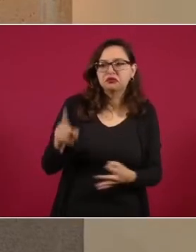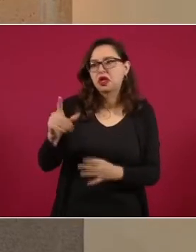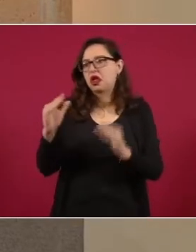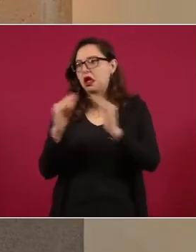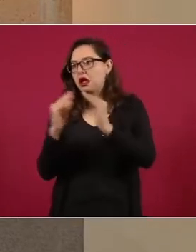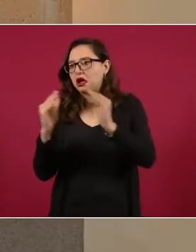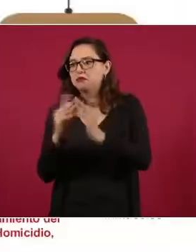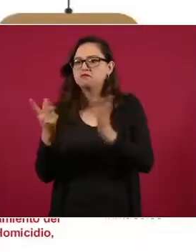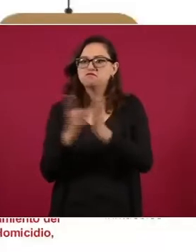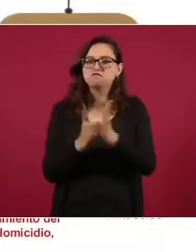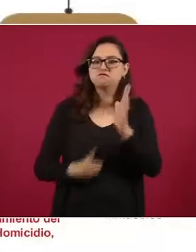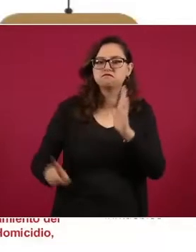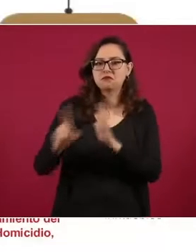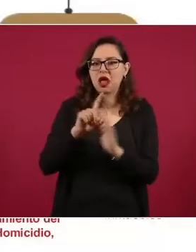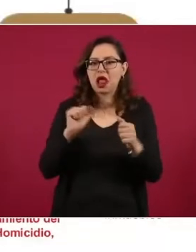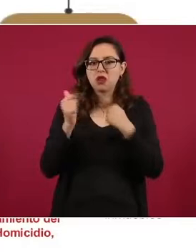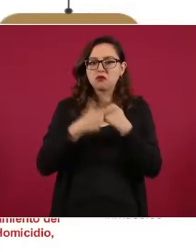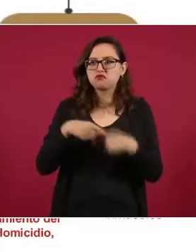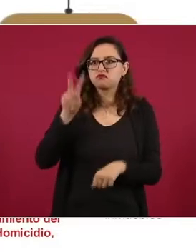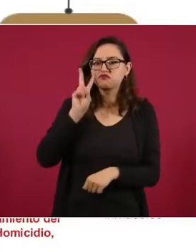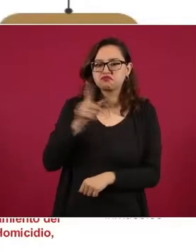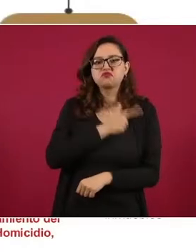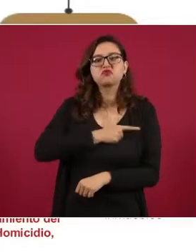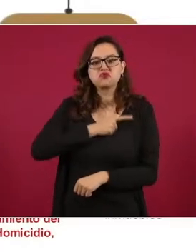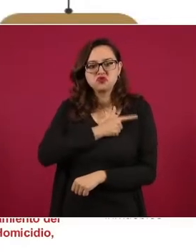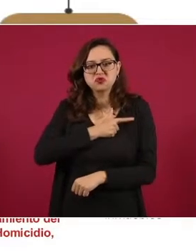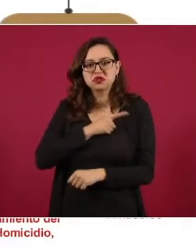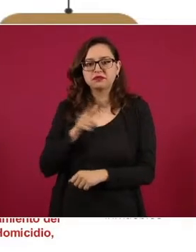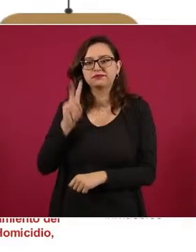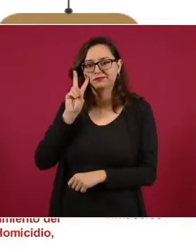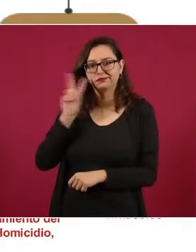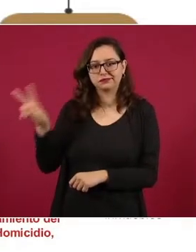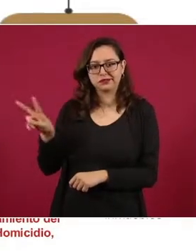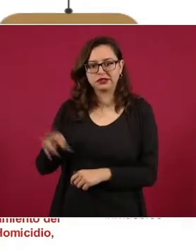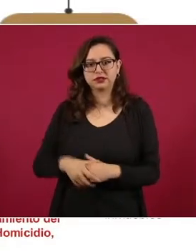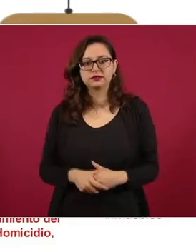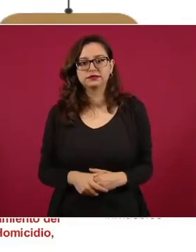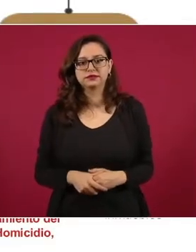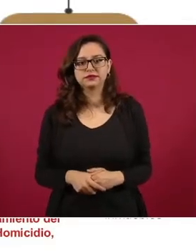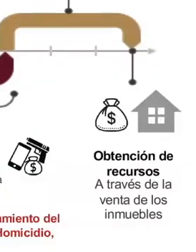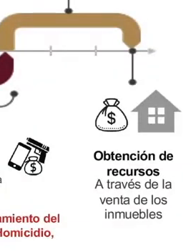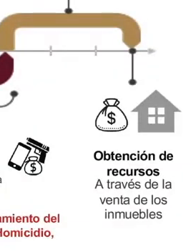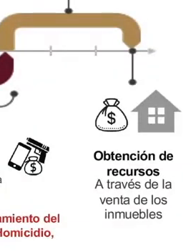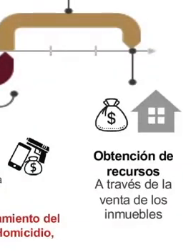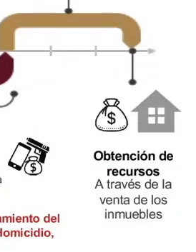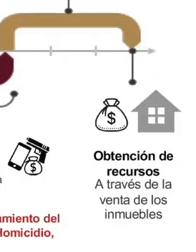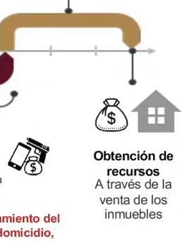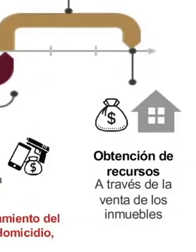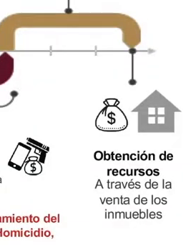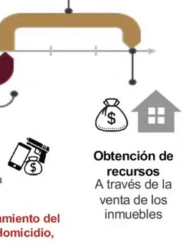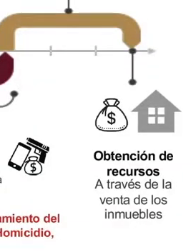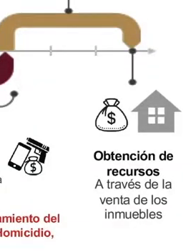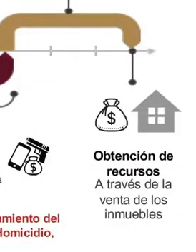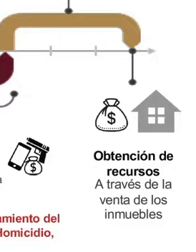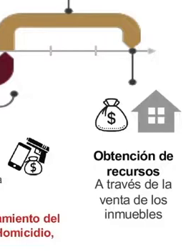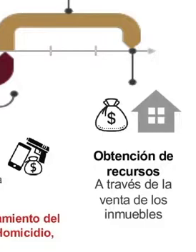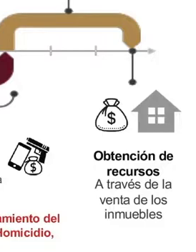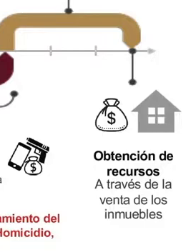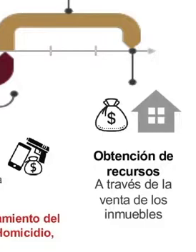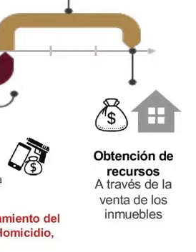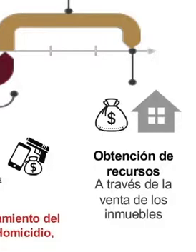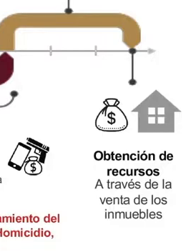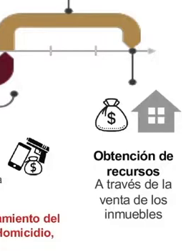atractiva por la plusvalía, por la ubicación o por presumiblemente incluso no tener un